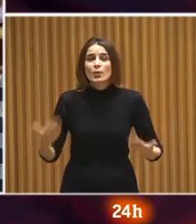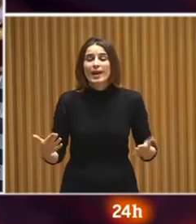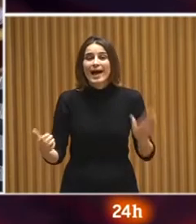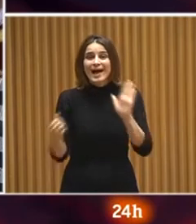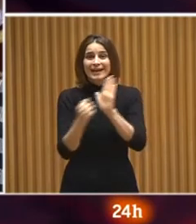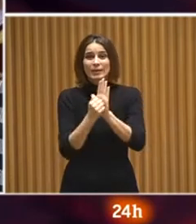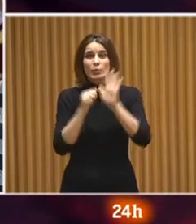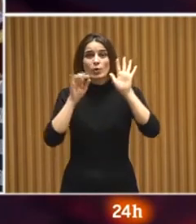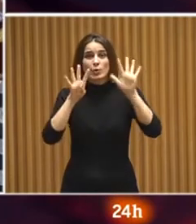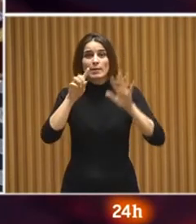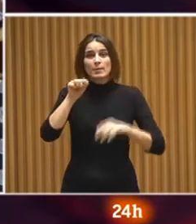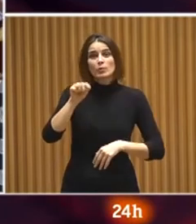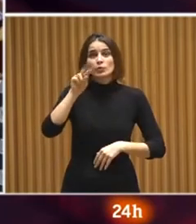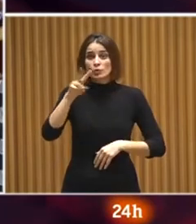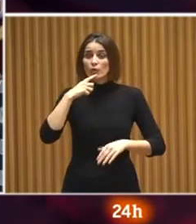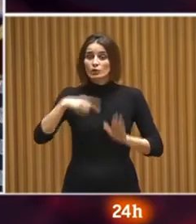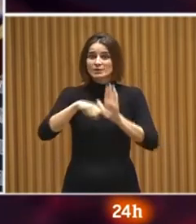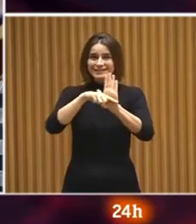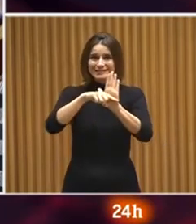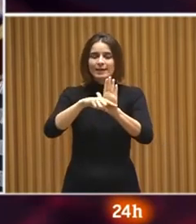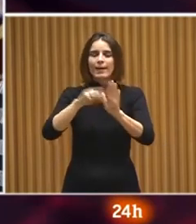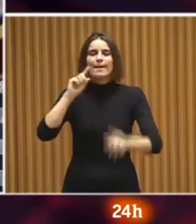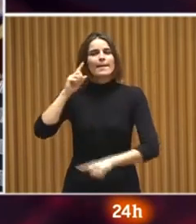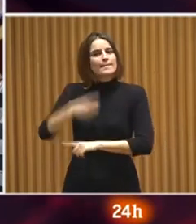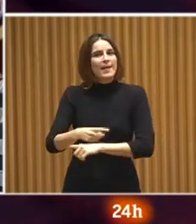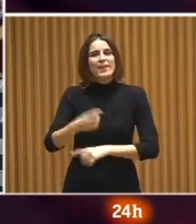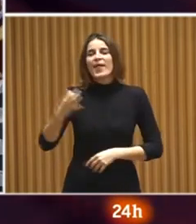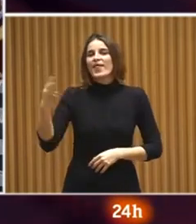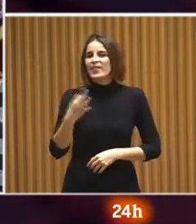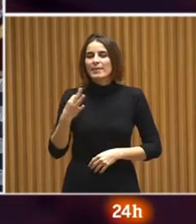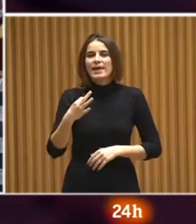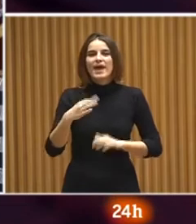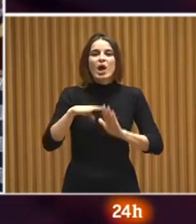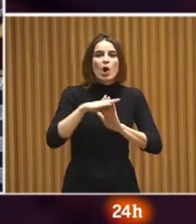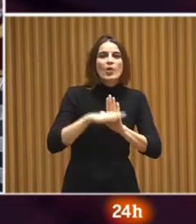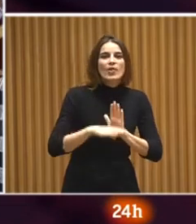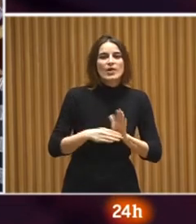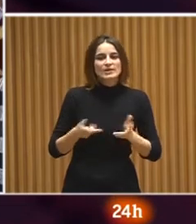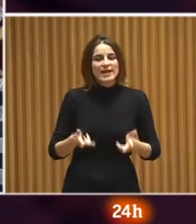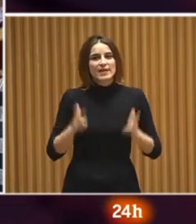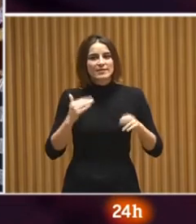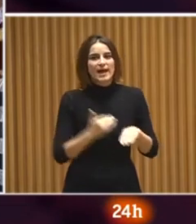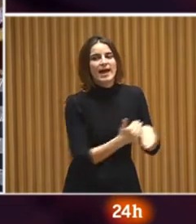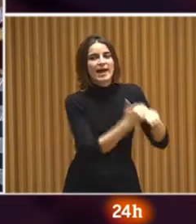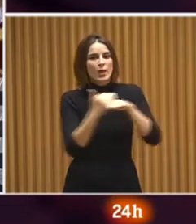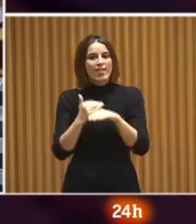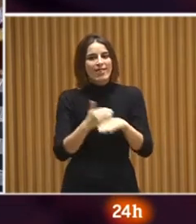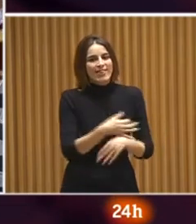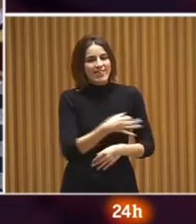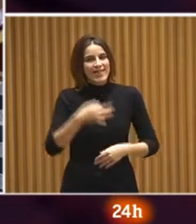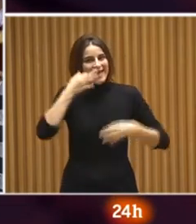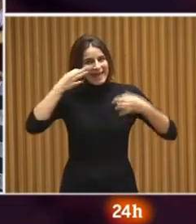mandato expreso de promoción de las condiciones de libertad e igualdad efectivas y reales para los ciudadanos.